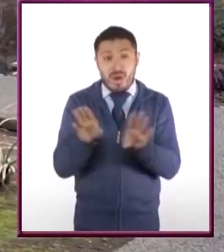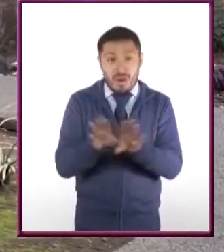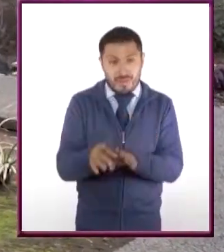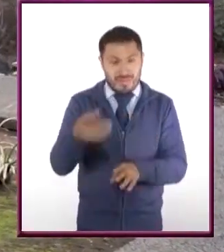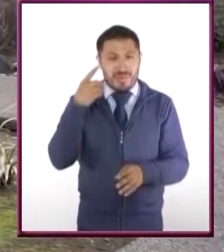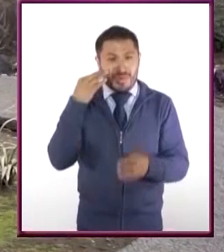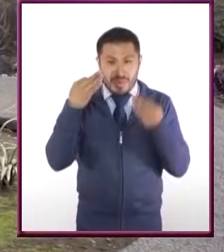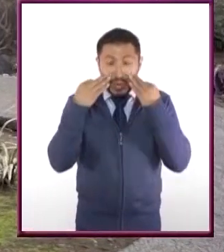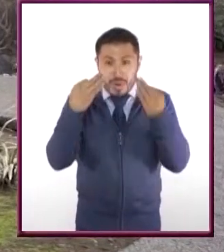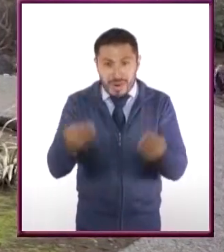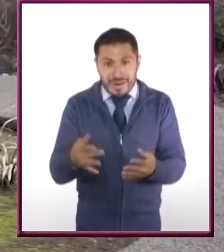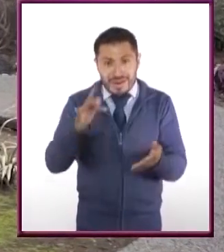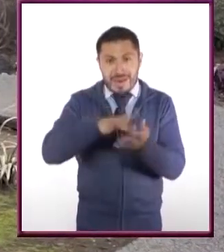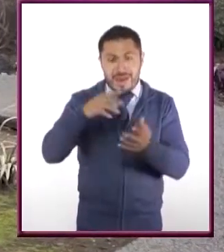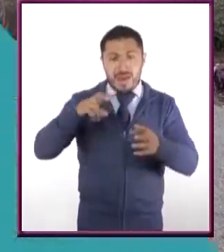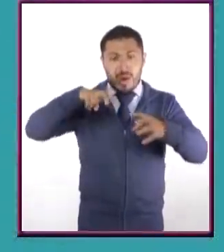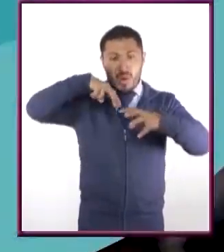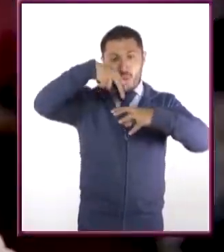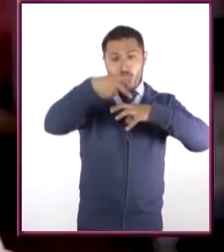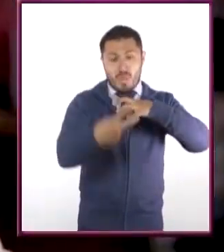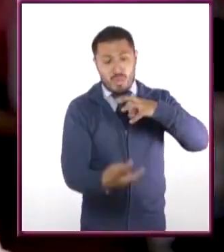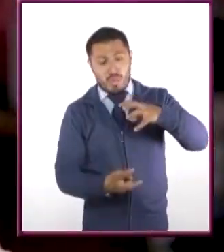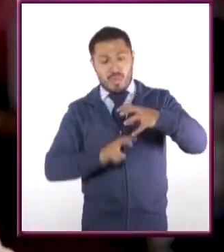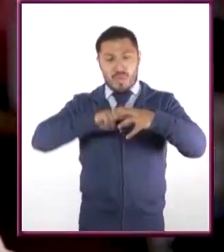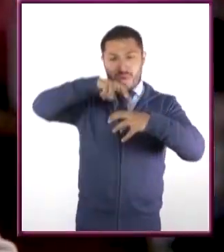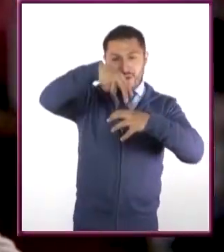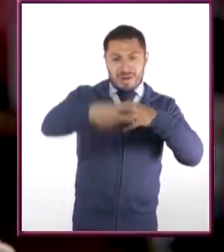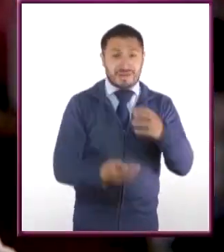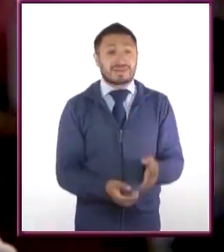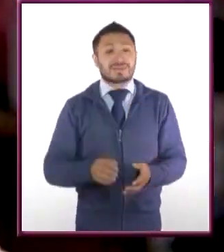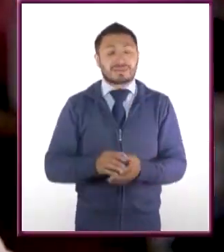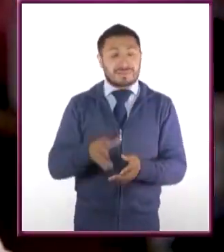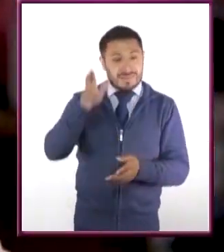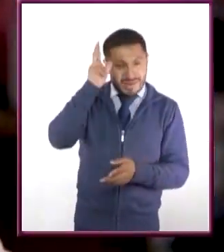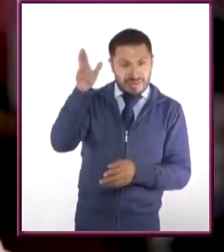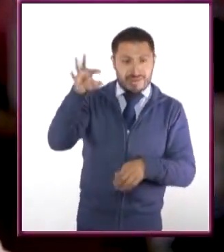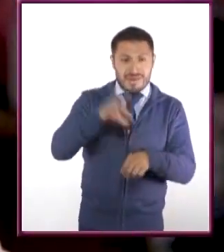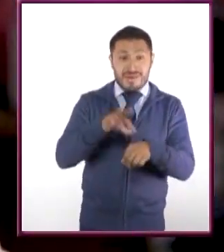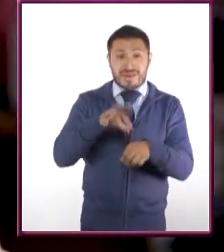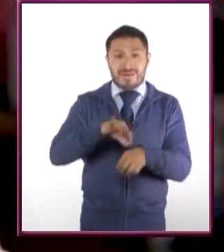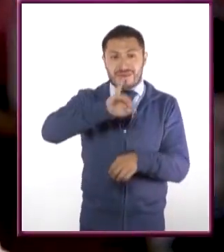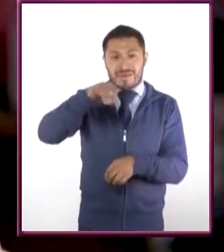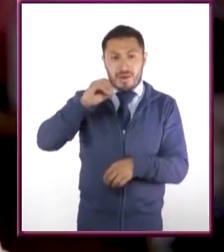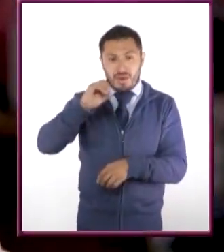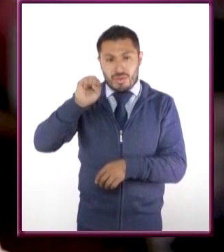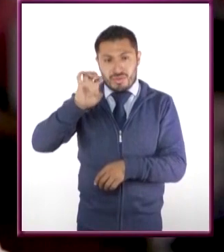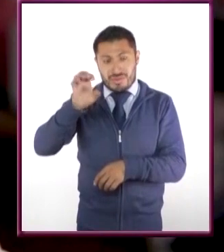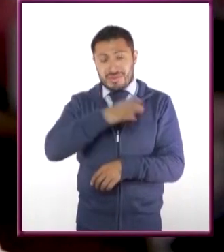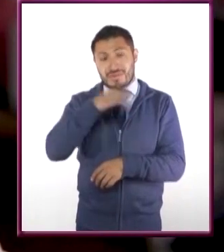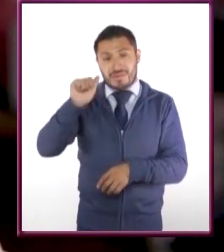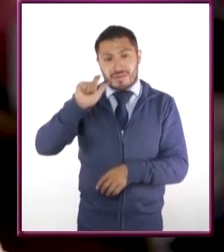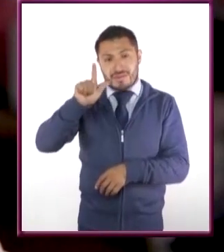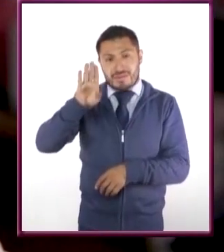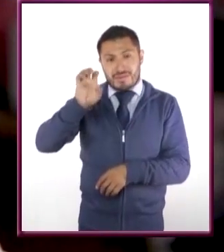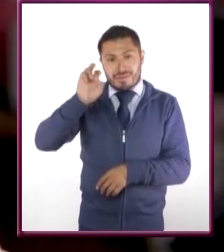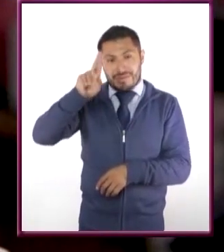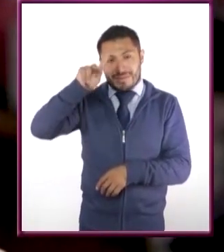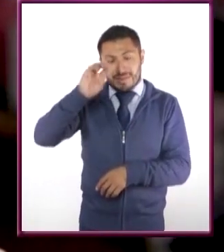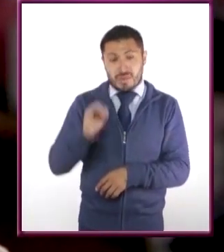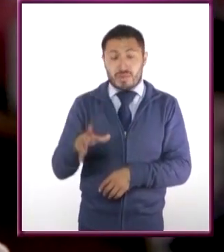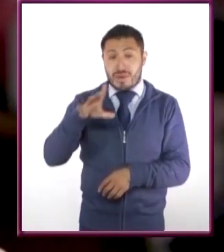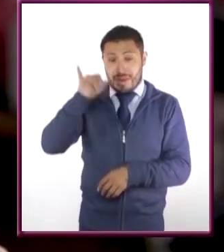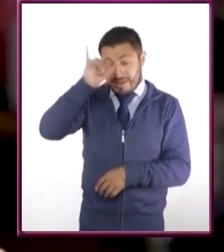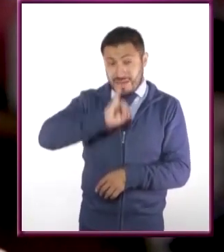los satélites y sondas espaciales. Hola, estamos con el doctor José Alberto Ramírez Aguilar, quien es el jefe del Departamento